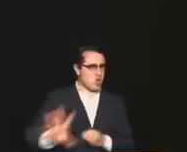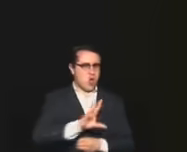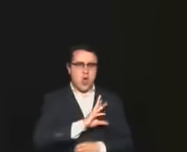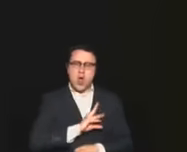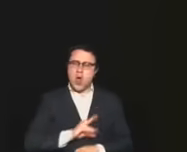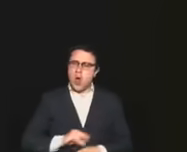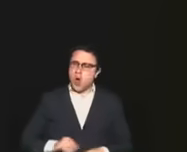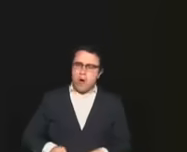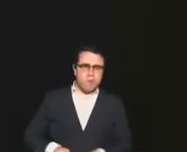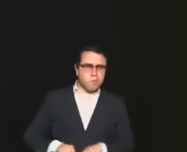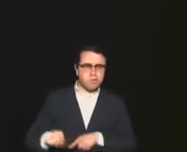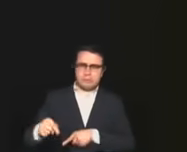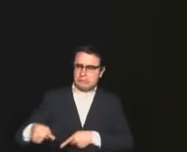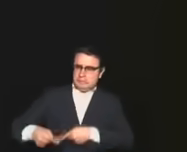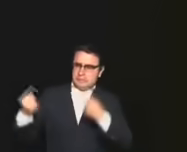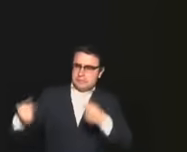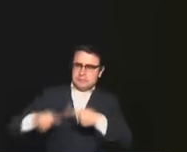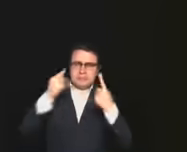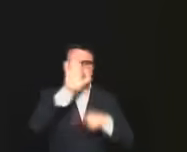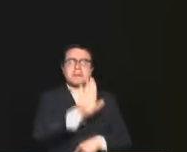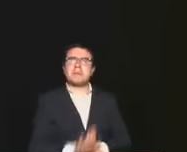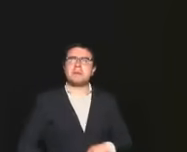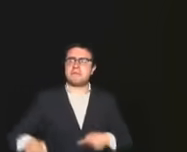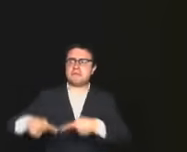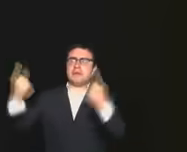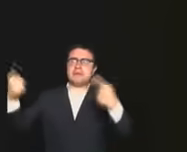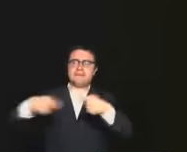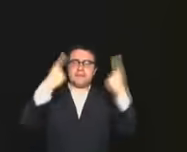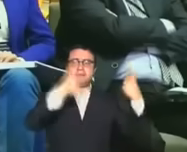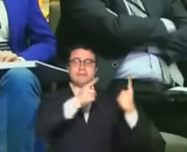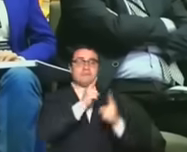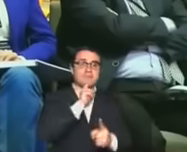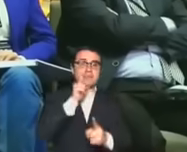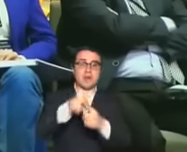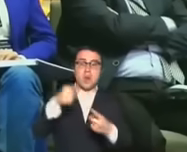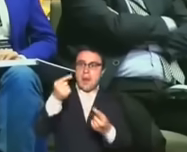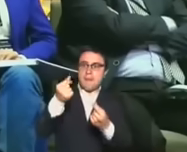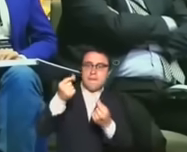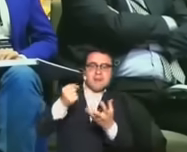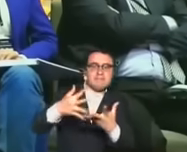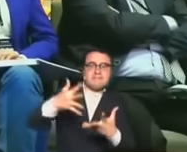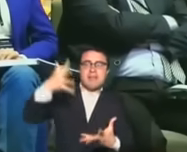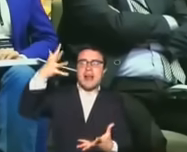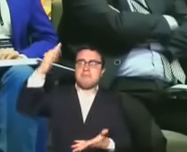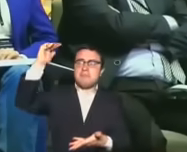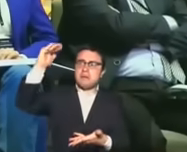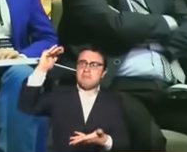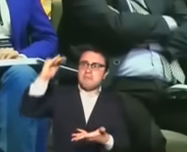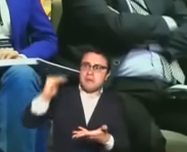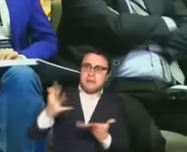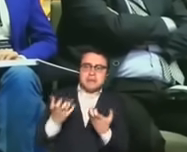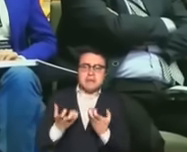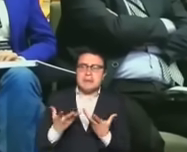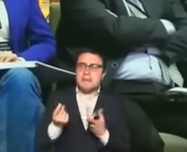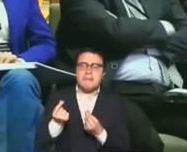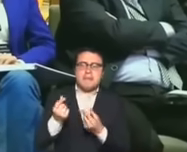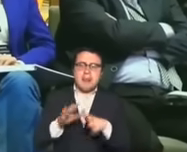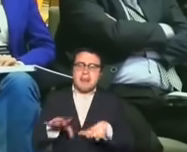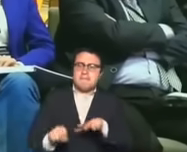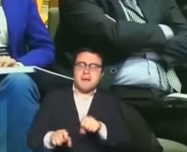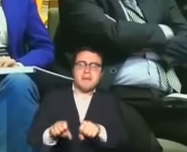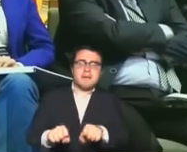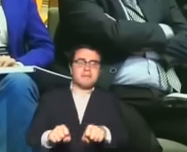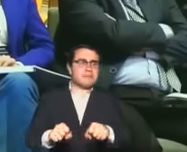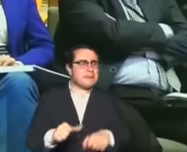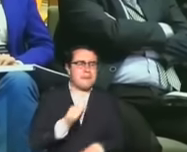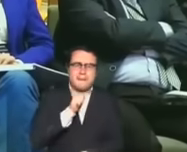conflictividades en las regiones por capturar la renta que va quedando y que cada vez es menor. Se está